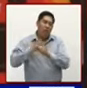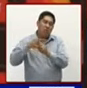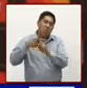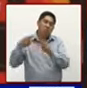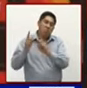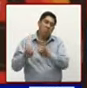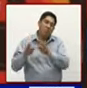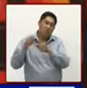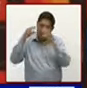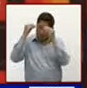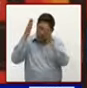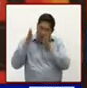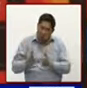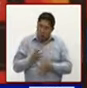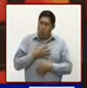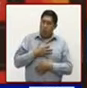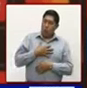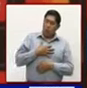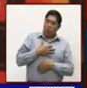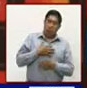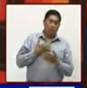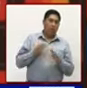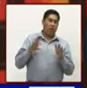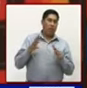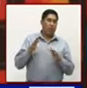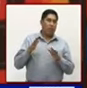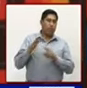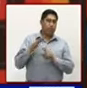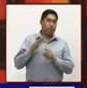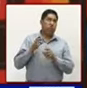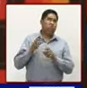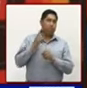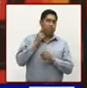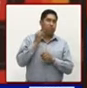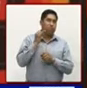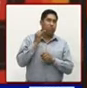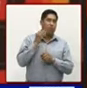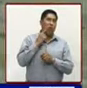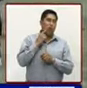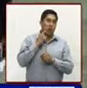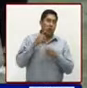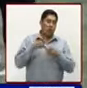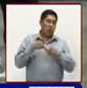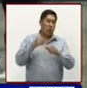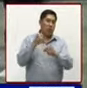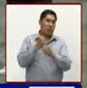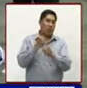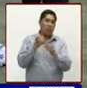el mismo entrenador y eso ya estabiliza una idea y da continuidad a un trabajo.